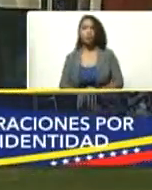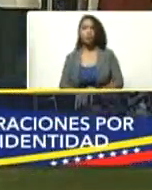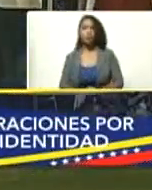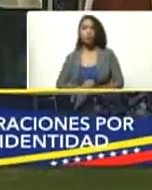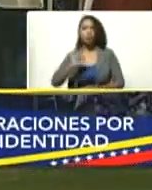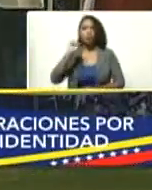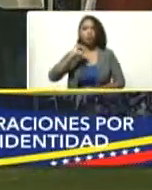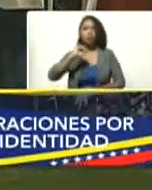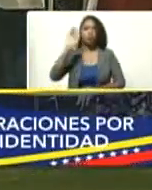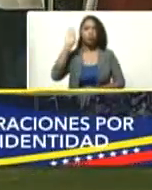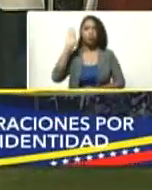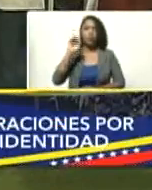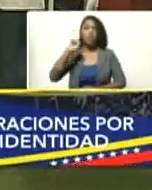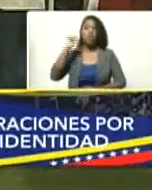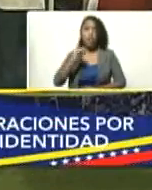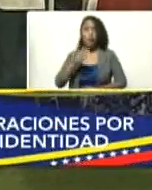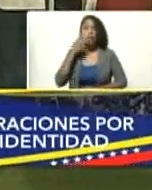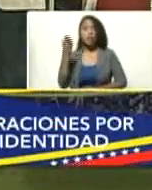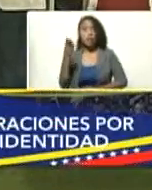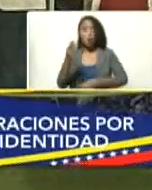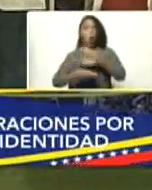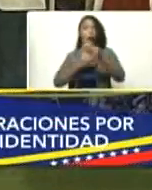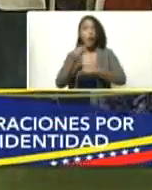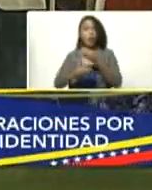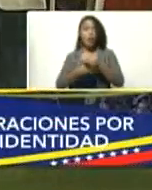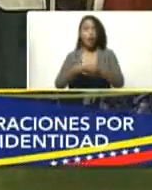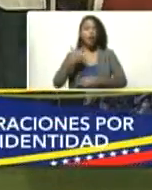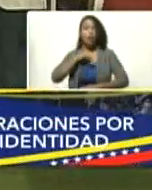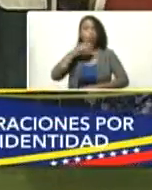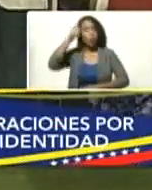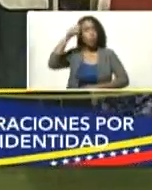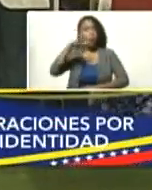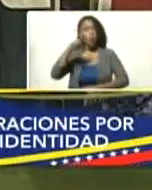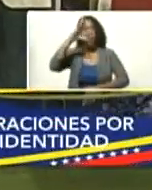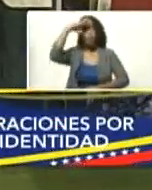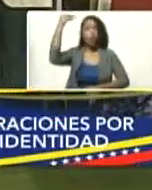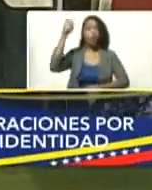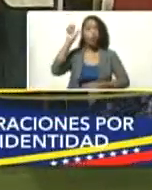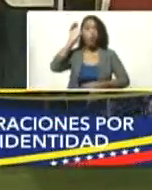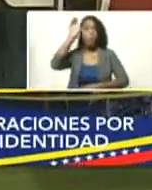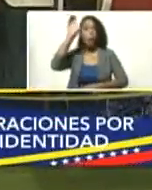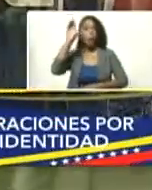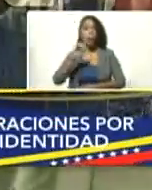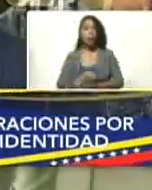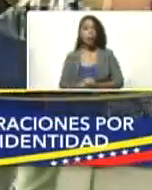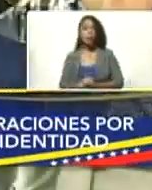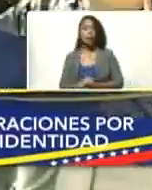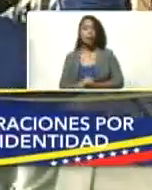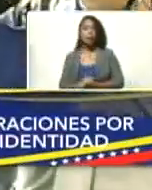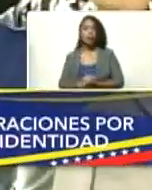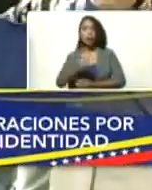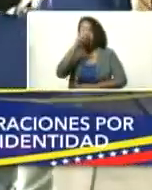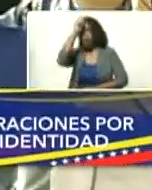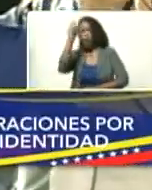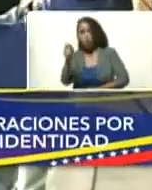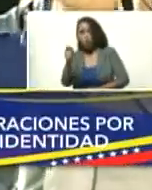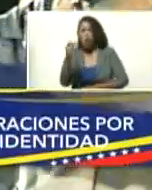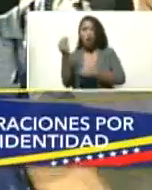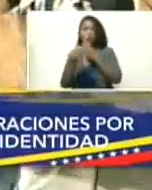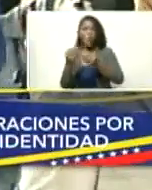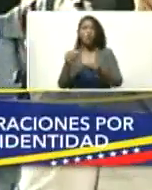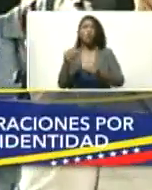Bueno, si así fuere, que nuestro pueblo, Dios y nuestra patria se los reconozcan como sé que se los